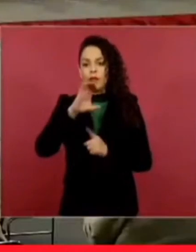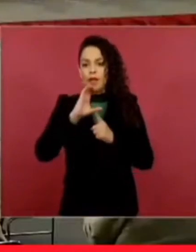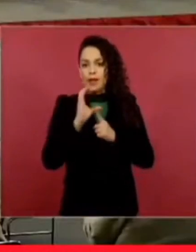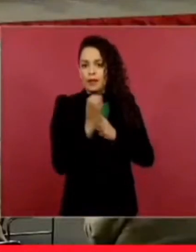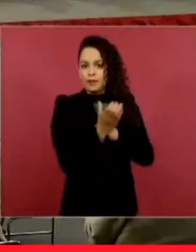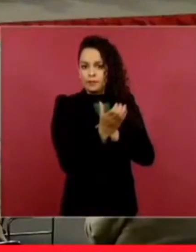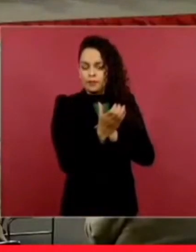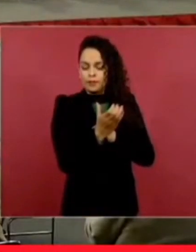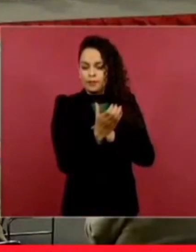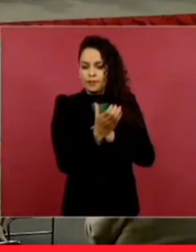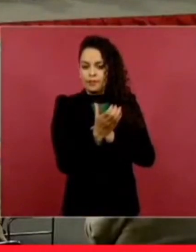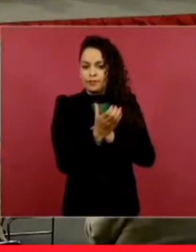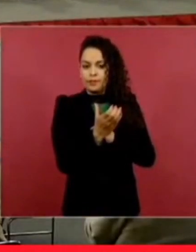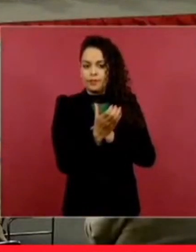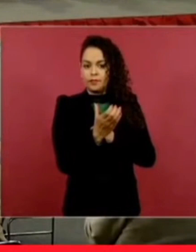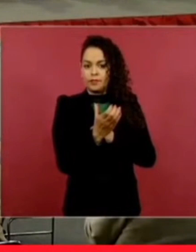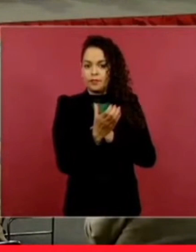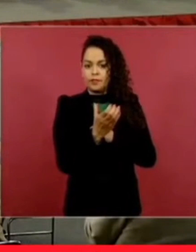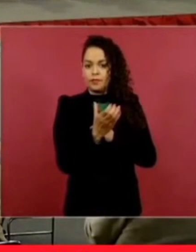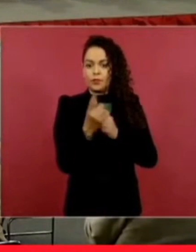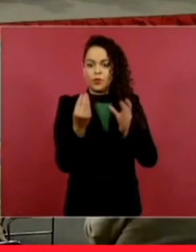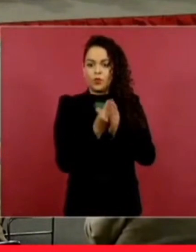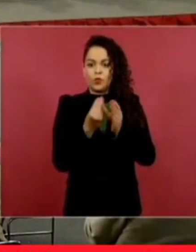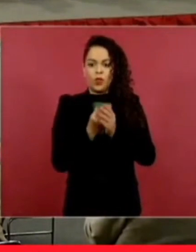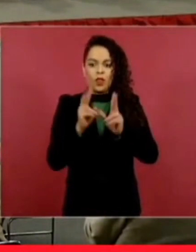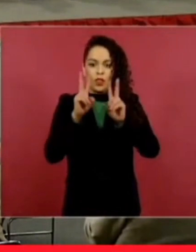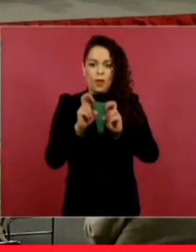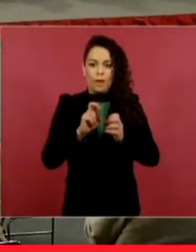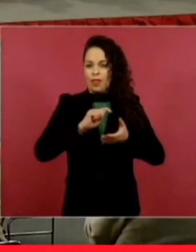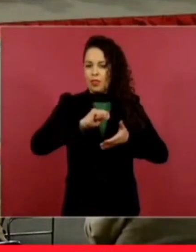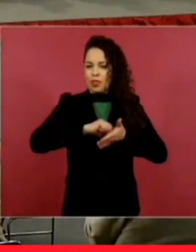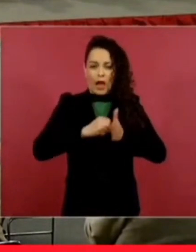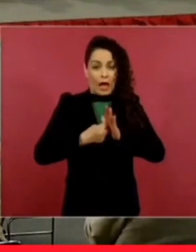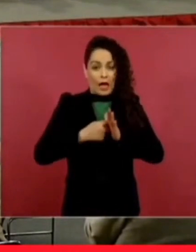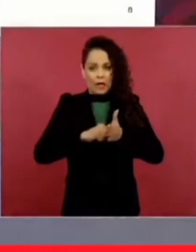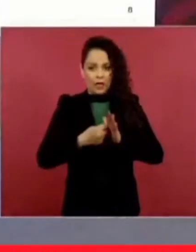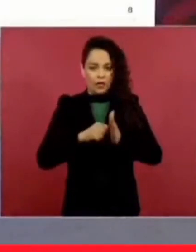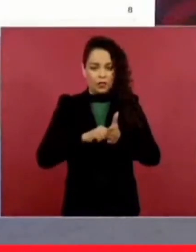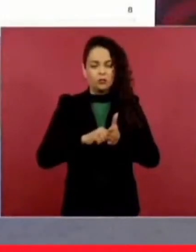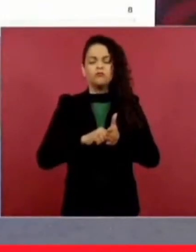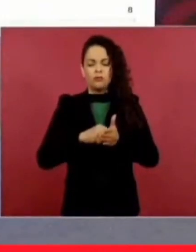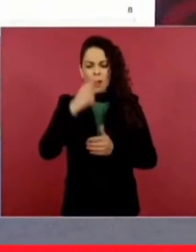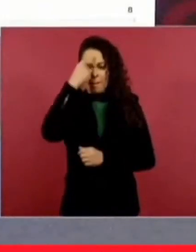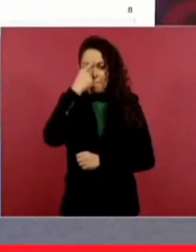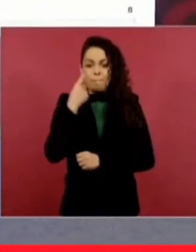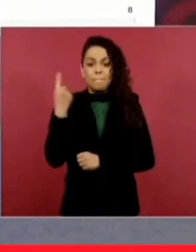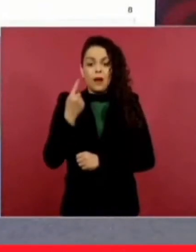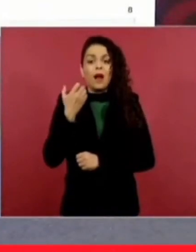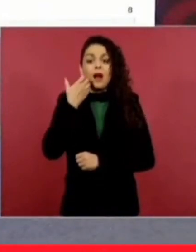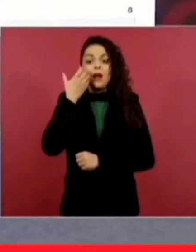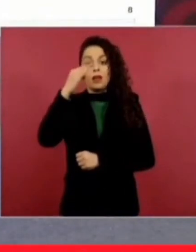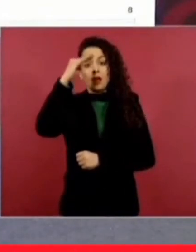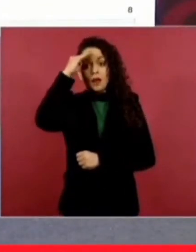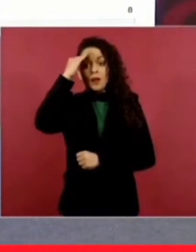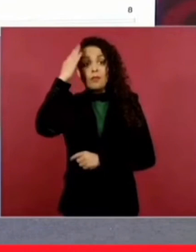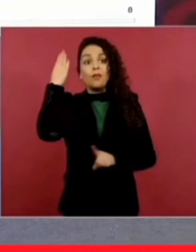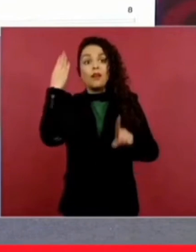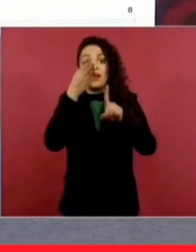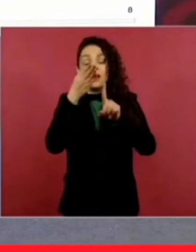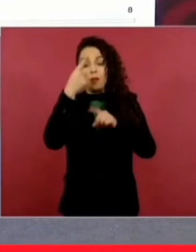Se conforma este comité técnico y el objeto o el objetivo, la finalidad de